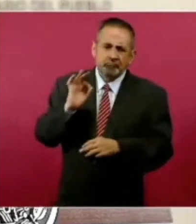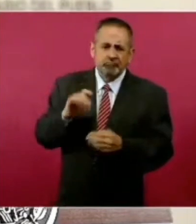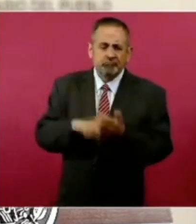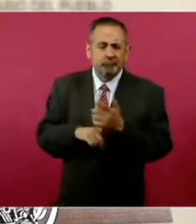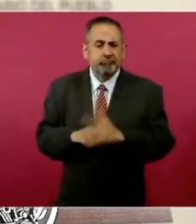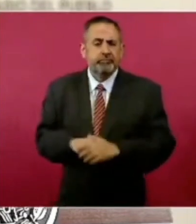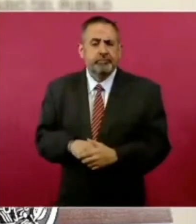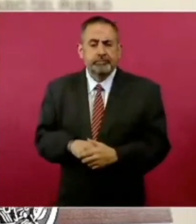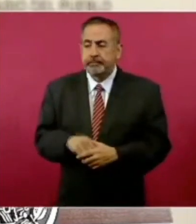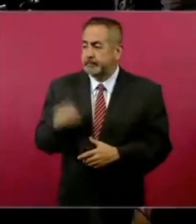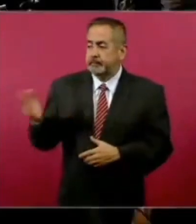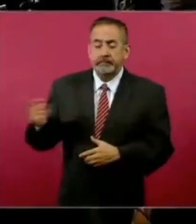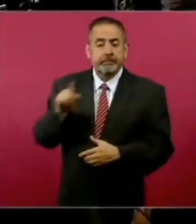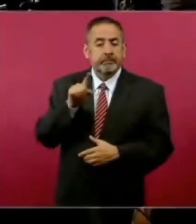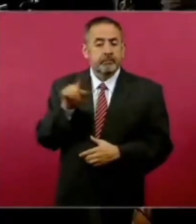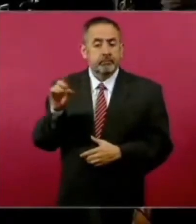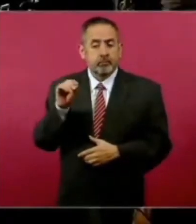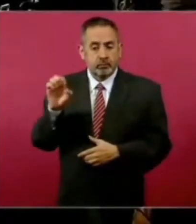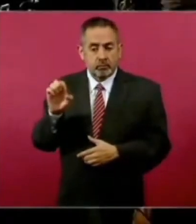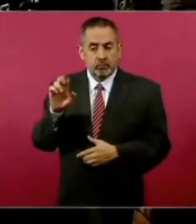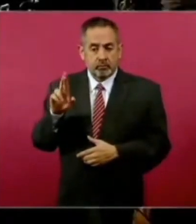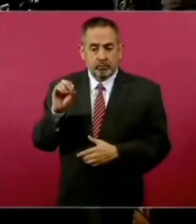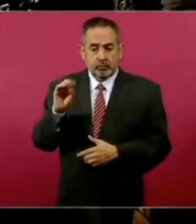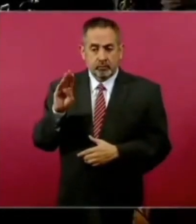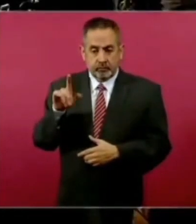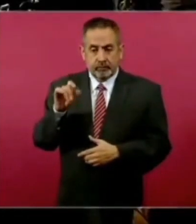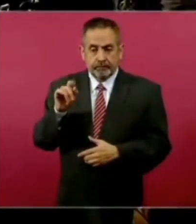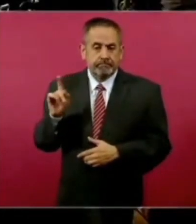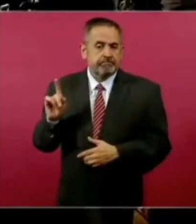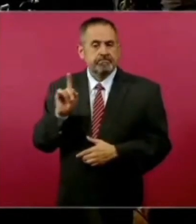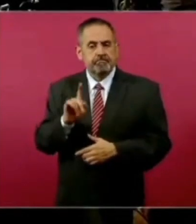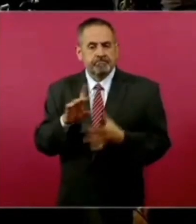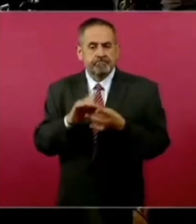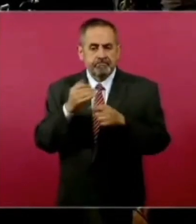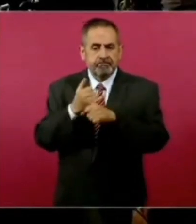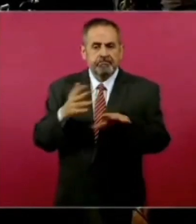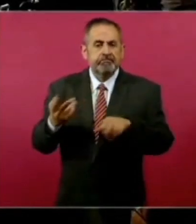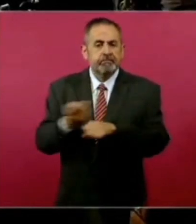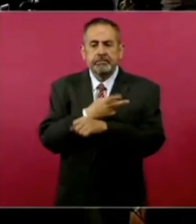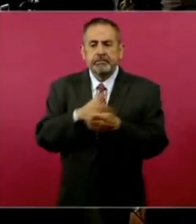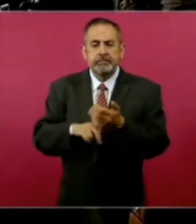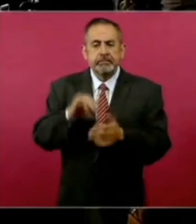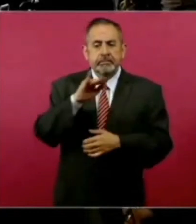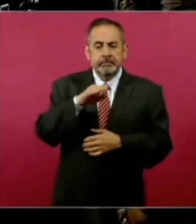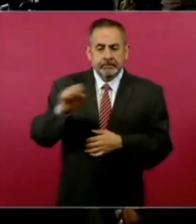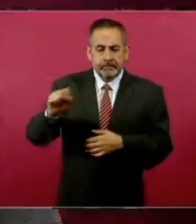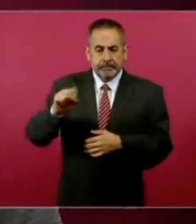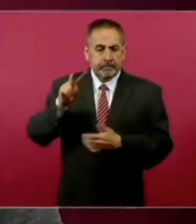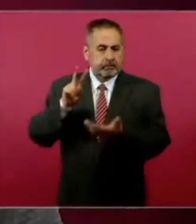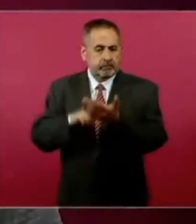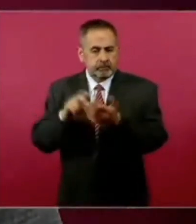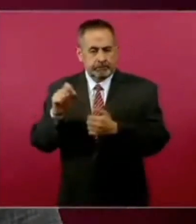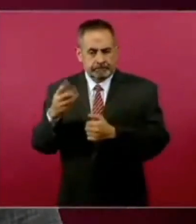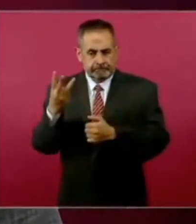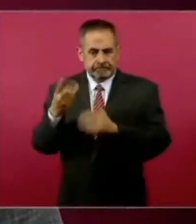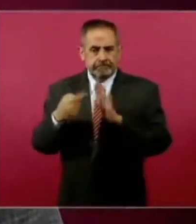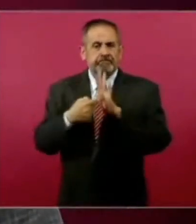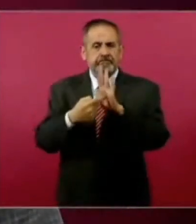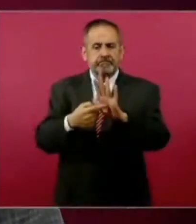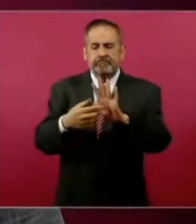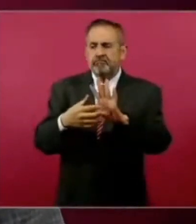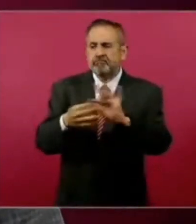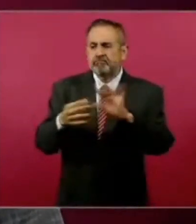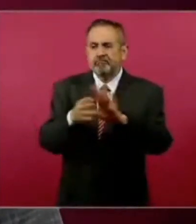el maestro Zoé Robledo hoy nos informará los avances que tiene el isss bienestar 2023 en el país para